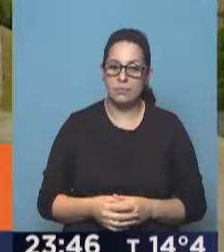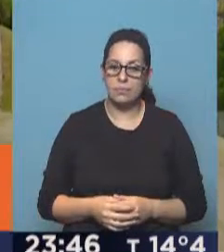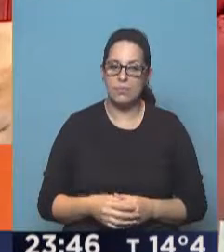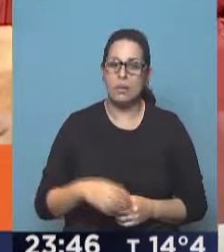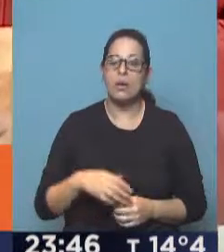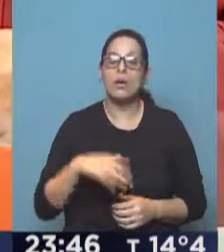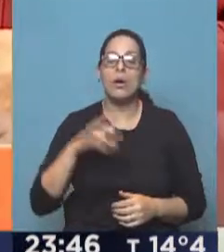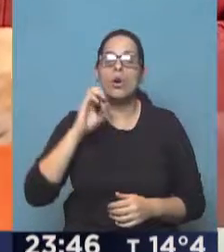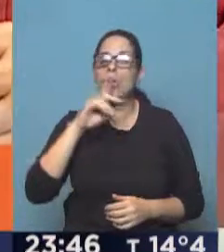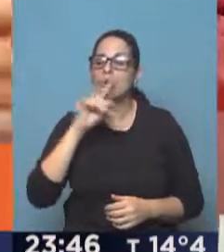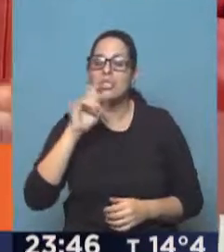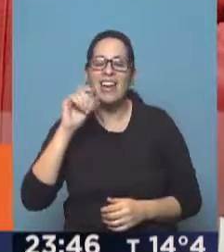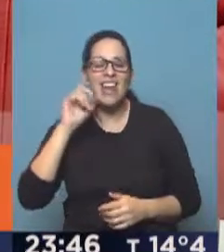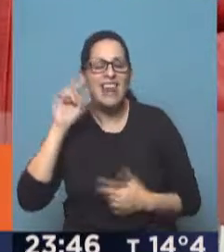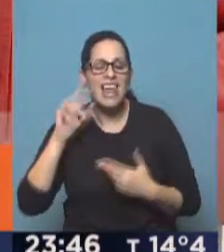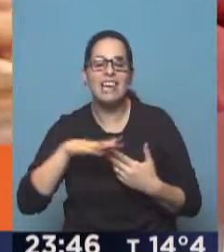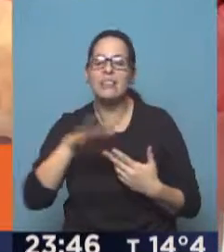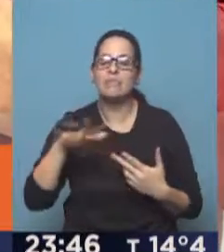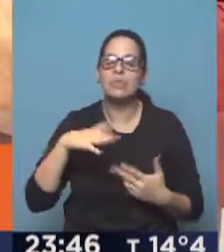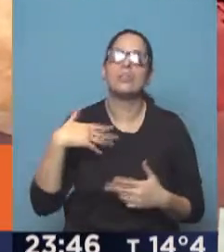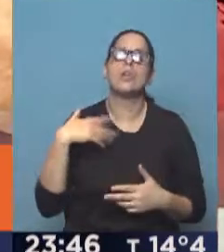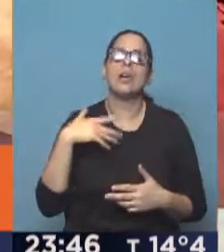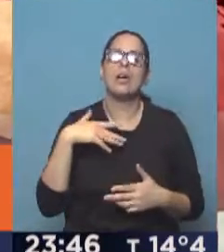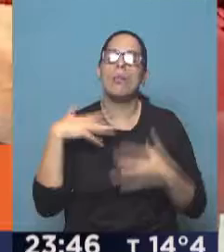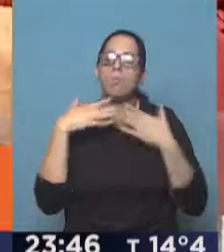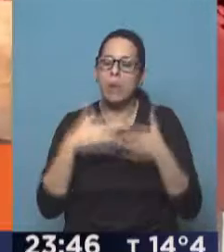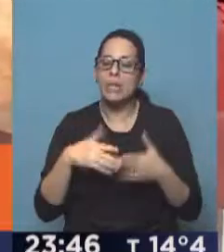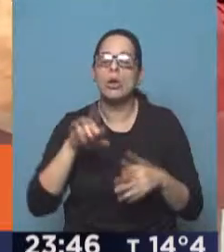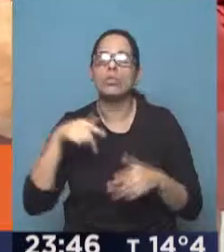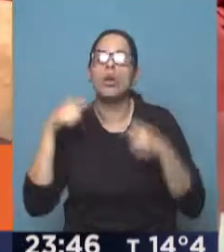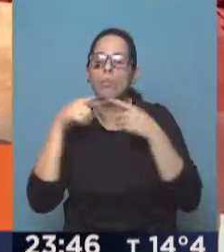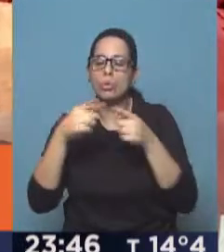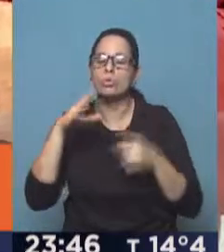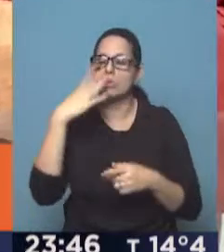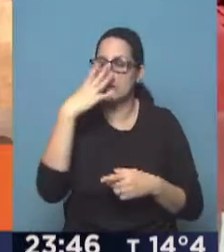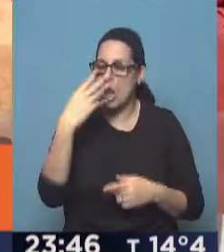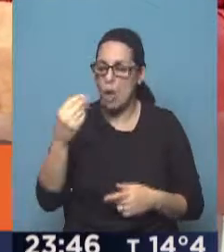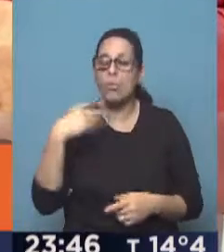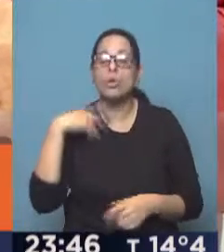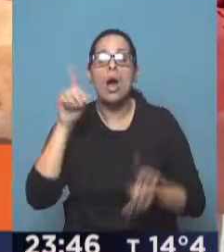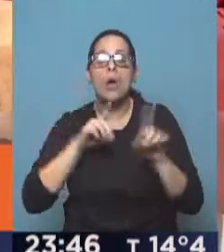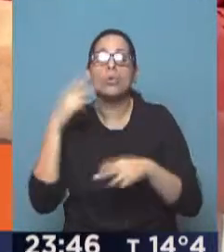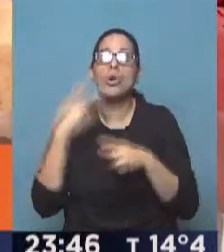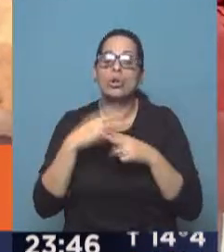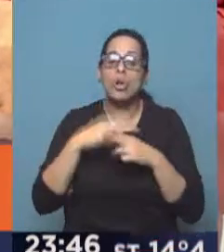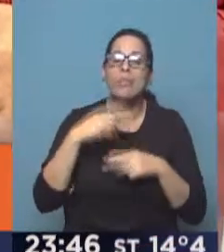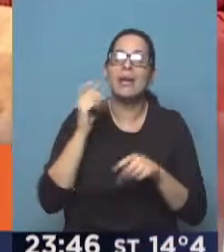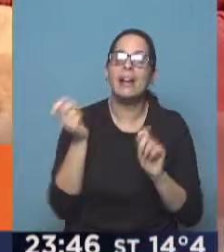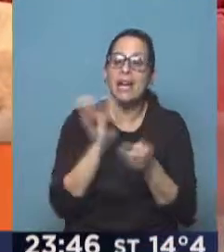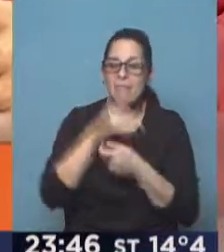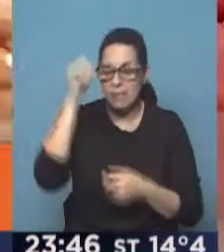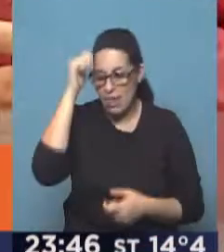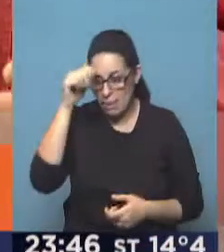Costa Galana, Lobería Chica, Región del Vulcán y Punta Lobos son algunos de los nombres con los que se conoció a través del tiempo nuestra Mar del